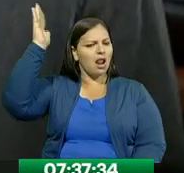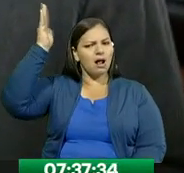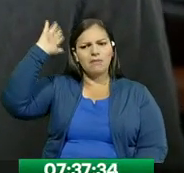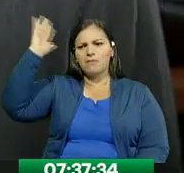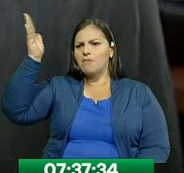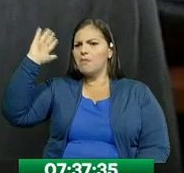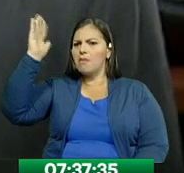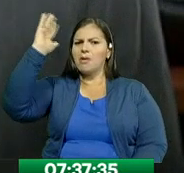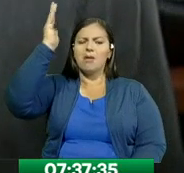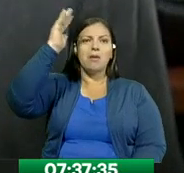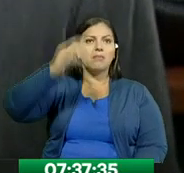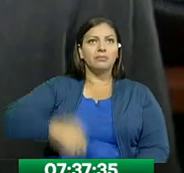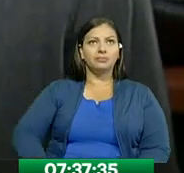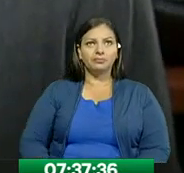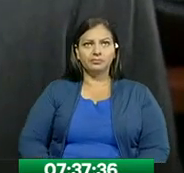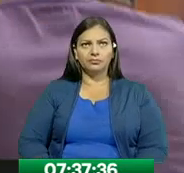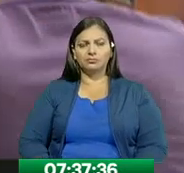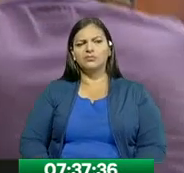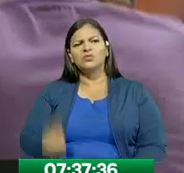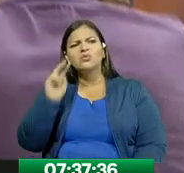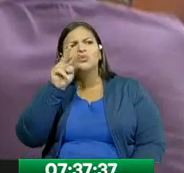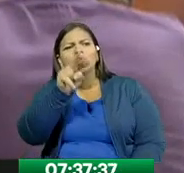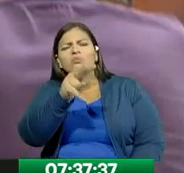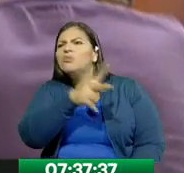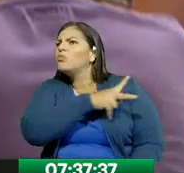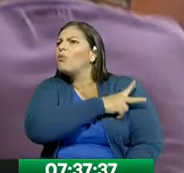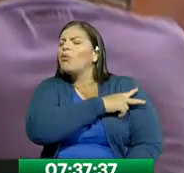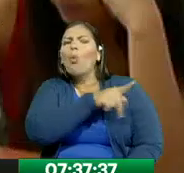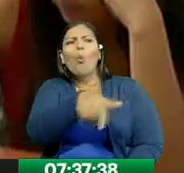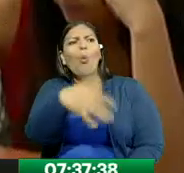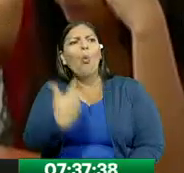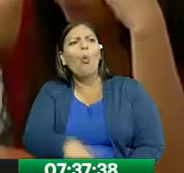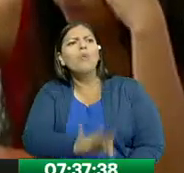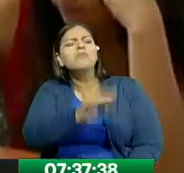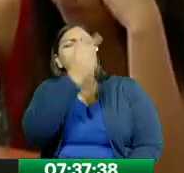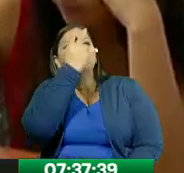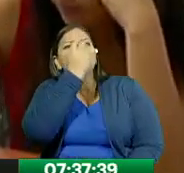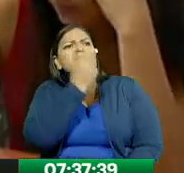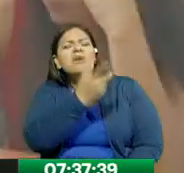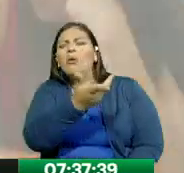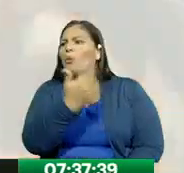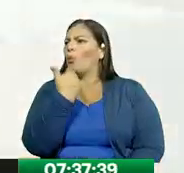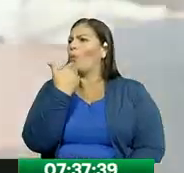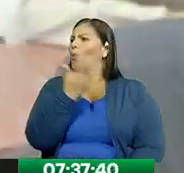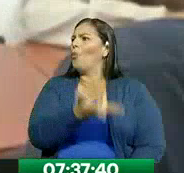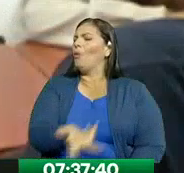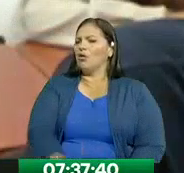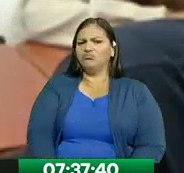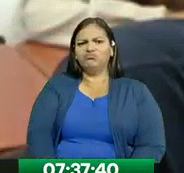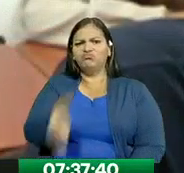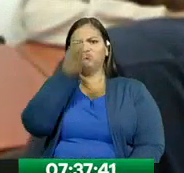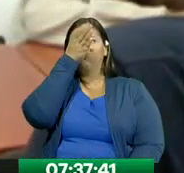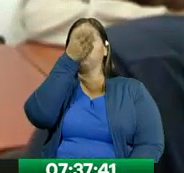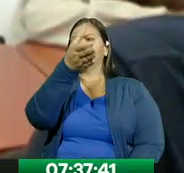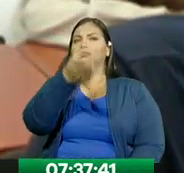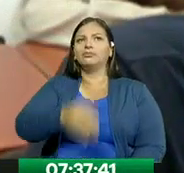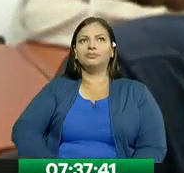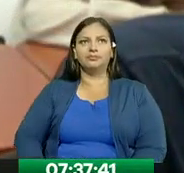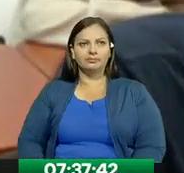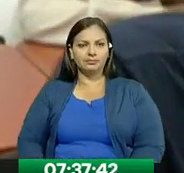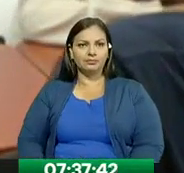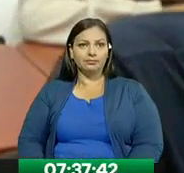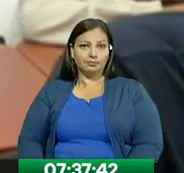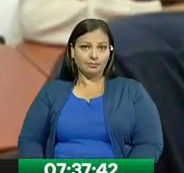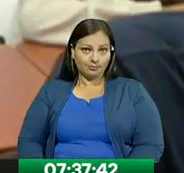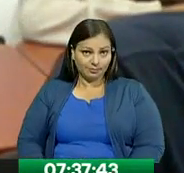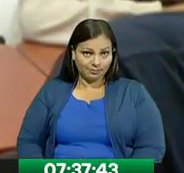cómo imparte su clase, cómo es. ¿Cuál ha sido la clave de su éxito? Yo creo que el hecho de haberme criado sin sobreprotección,